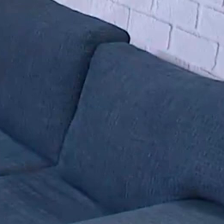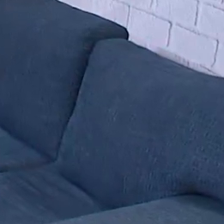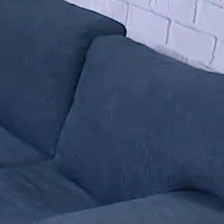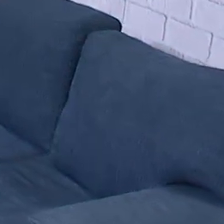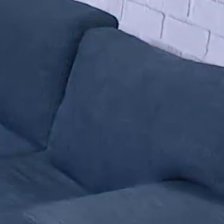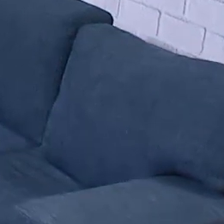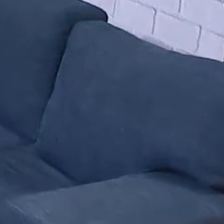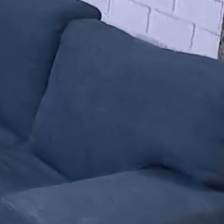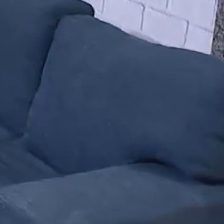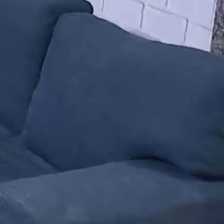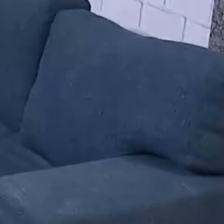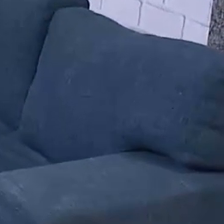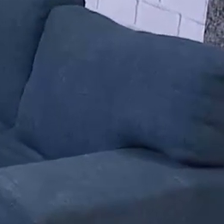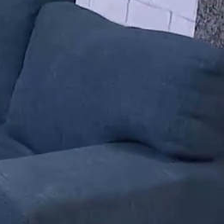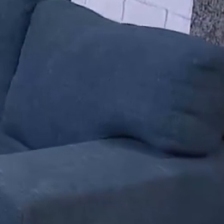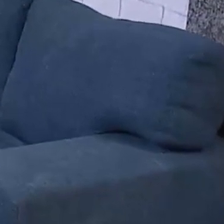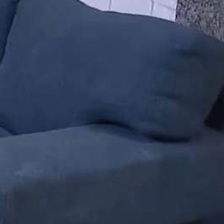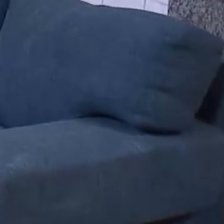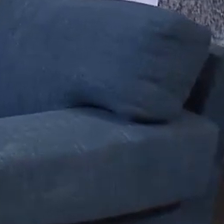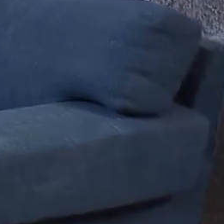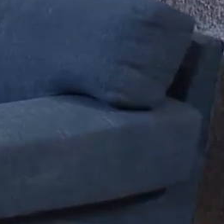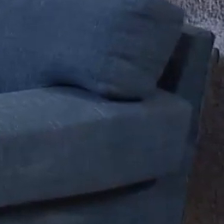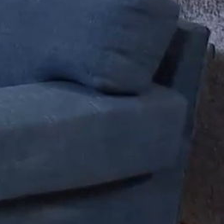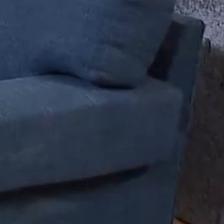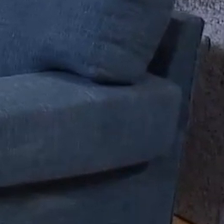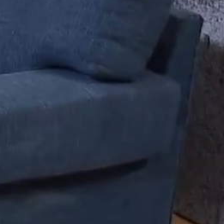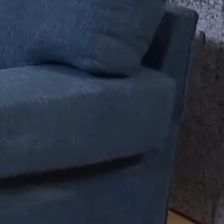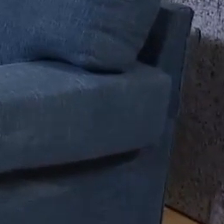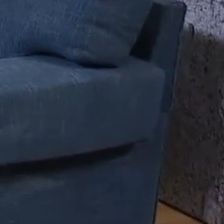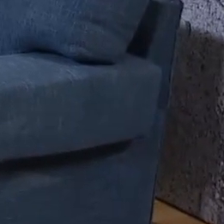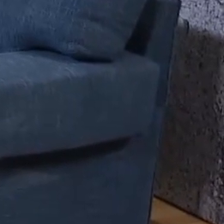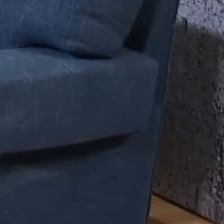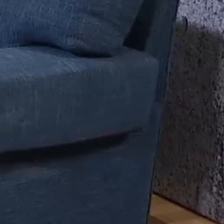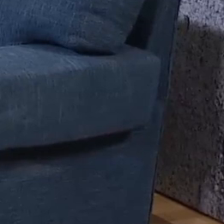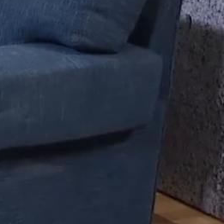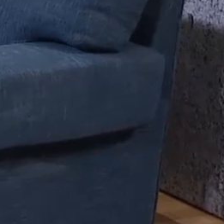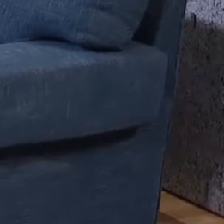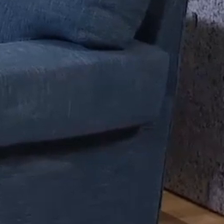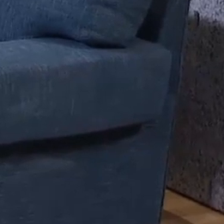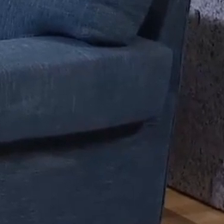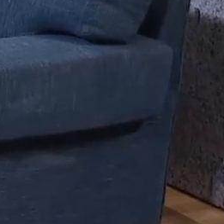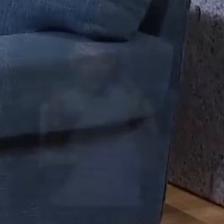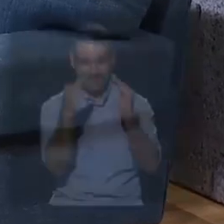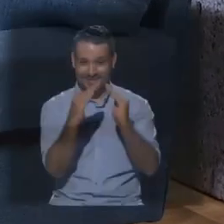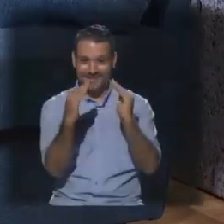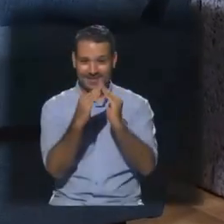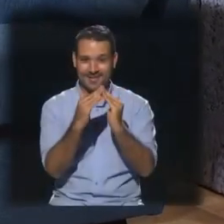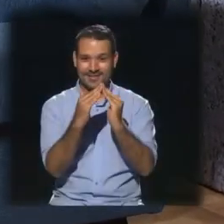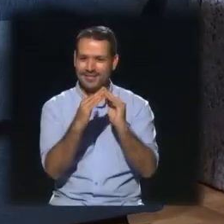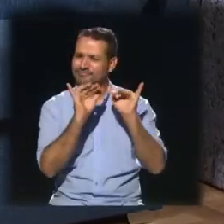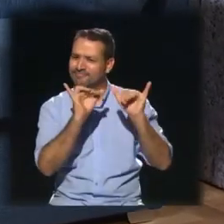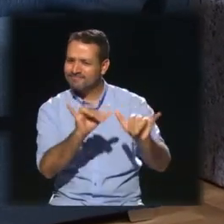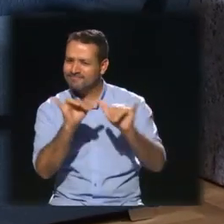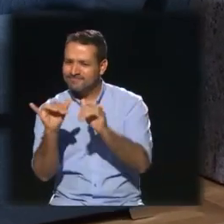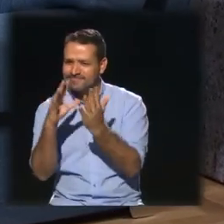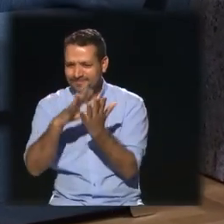De regreso en el programa En Casa Aprendemos, y les cuento